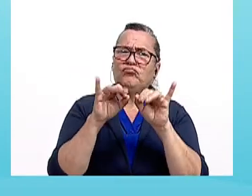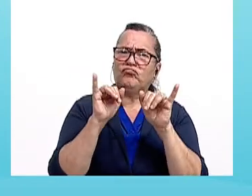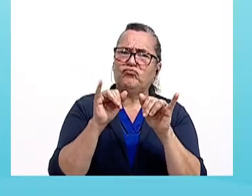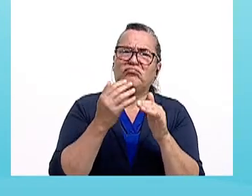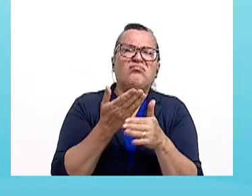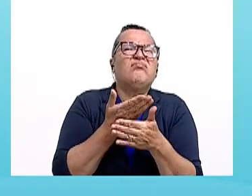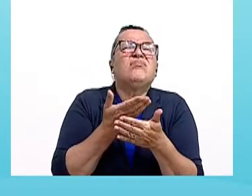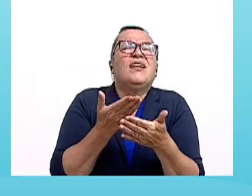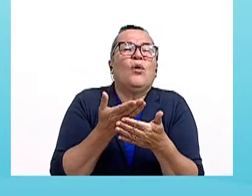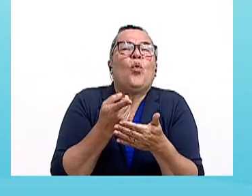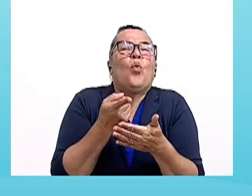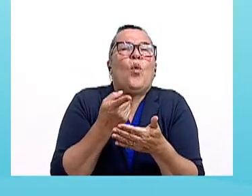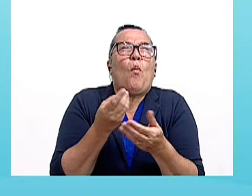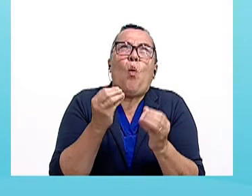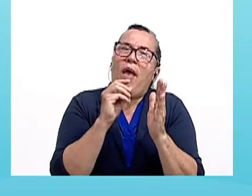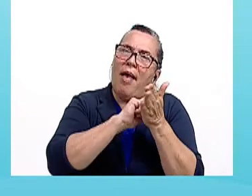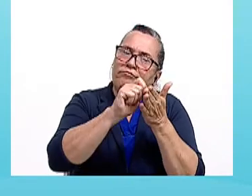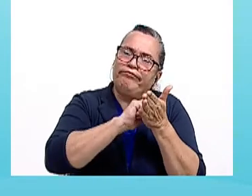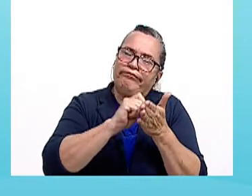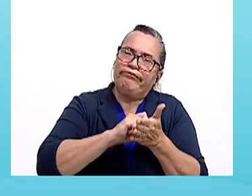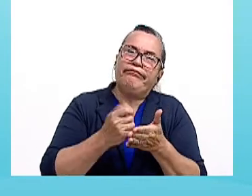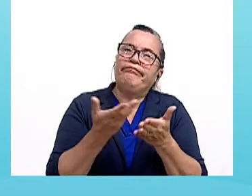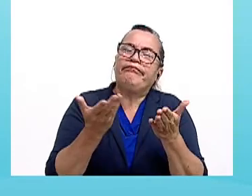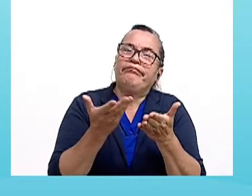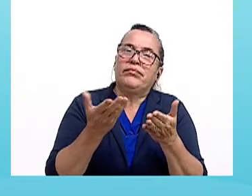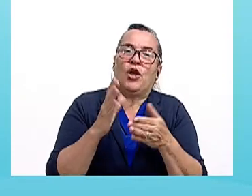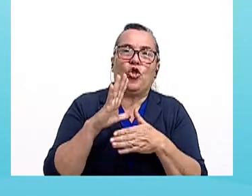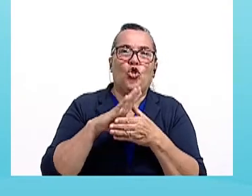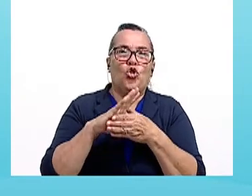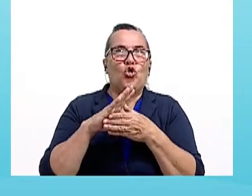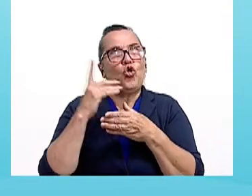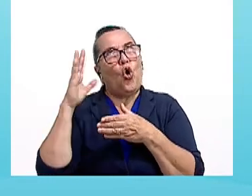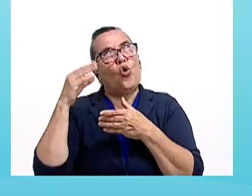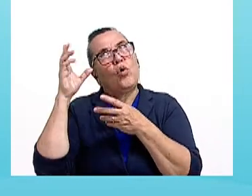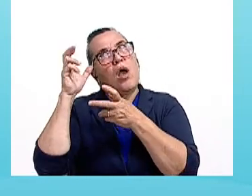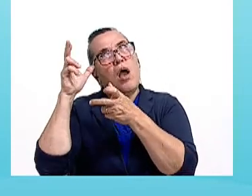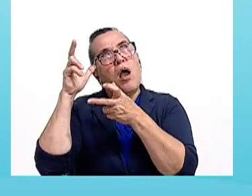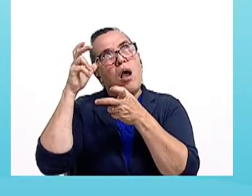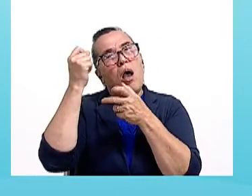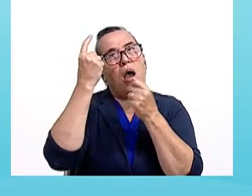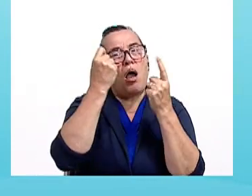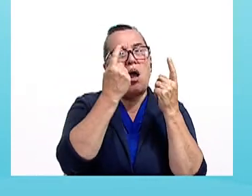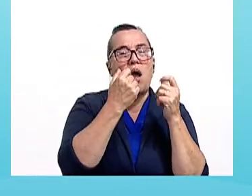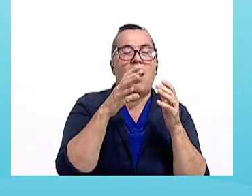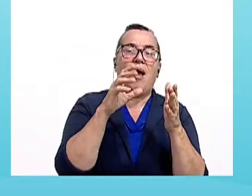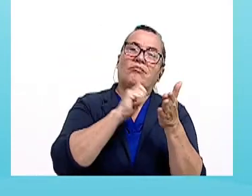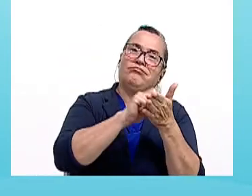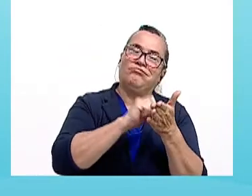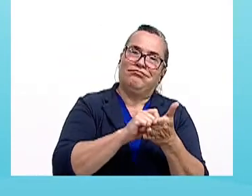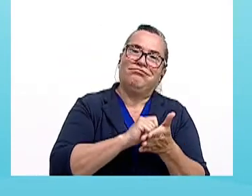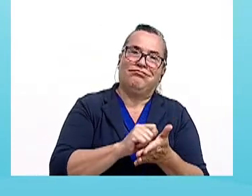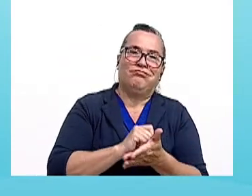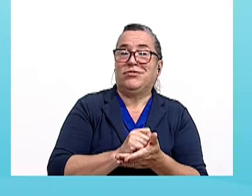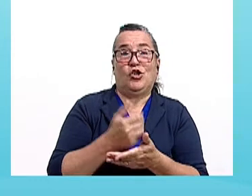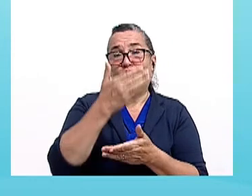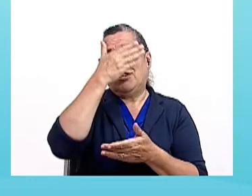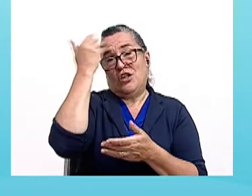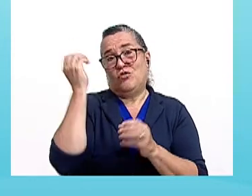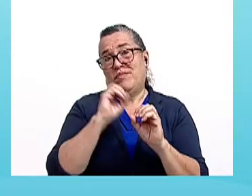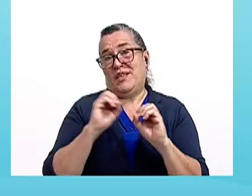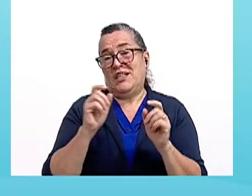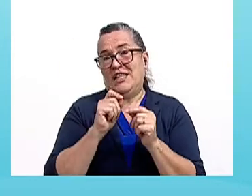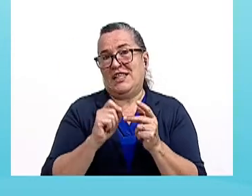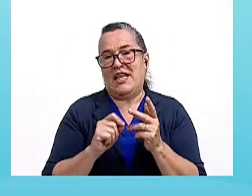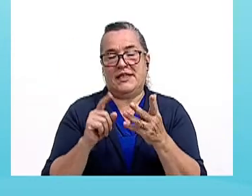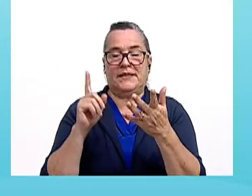que puedan plasmar en el papel todo lo que ustedes vayan entendiendo y así no se les olvida pues ningún